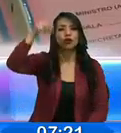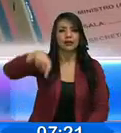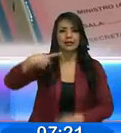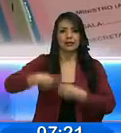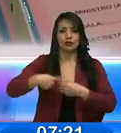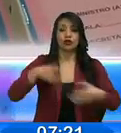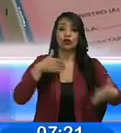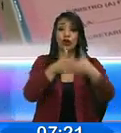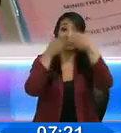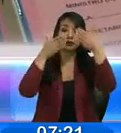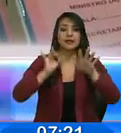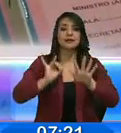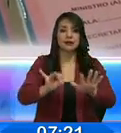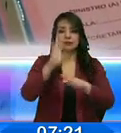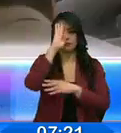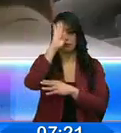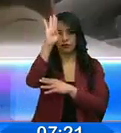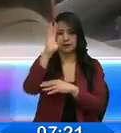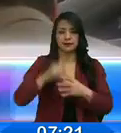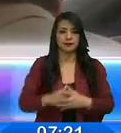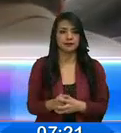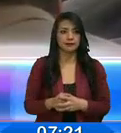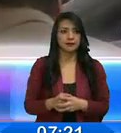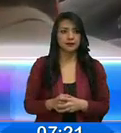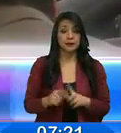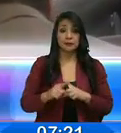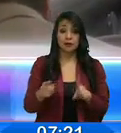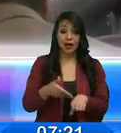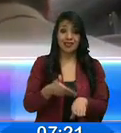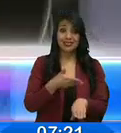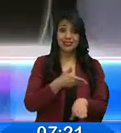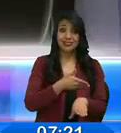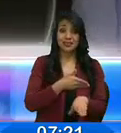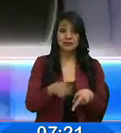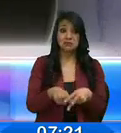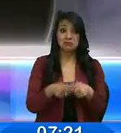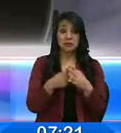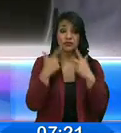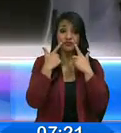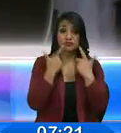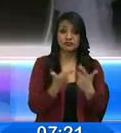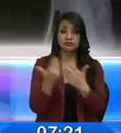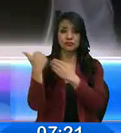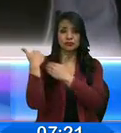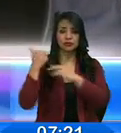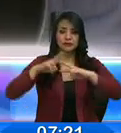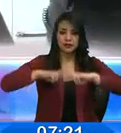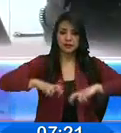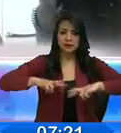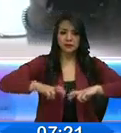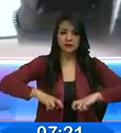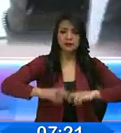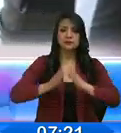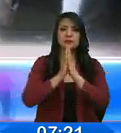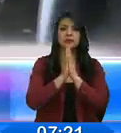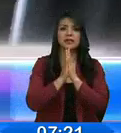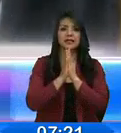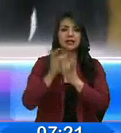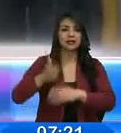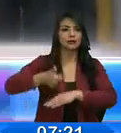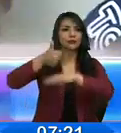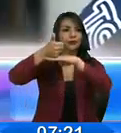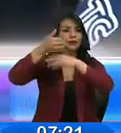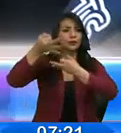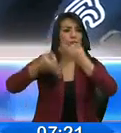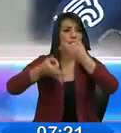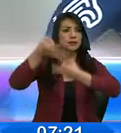de 7 policías procesados. Sin embargo, poco antes de que se instale, la fiscalía encargada de indagar el caso realizó una solicitud al Tribunal de